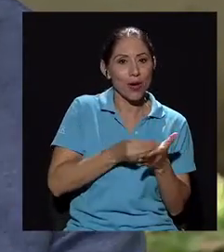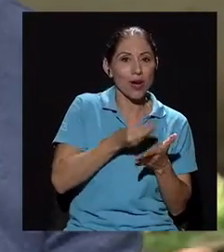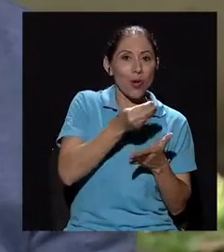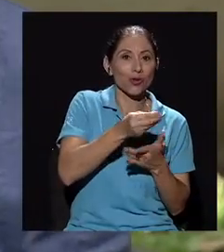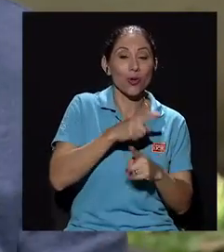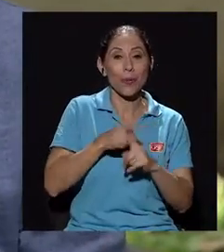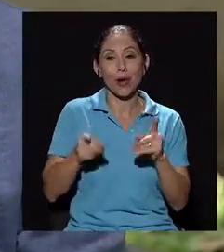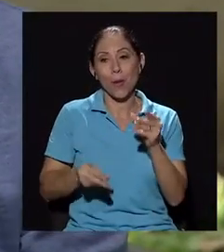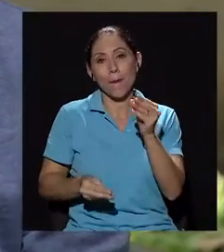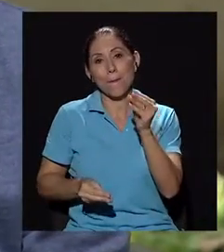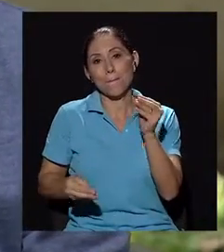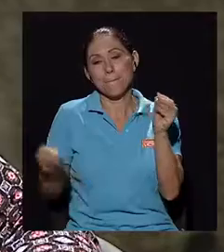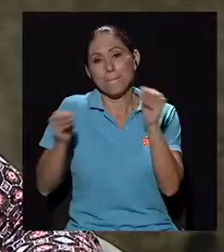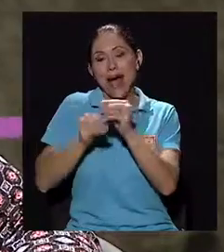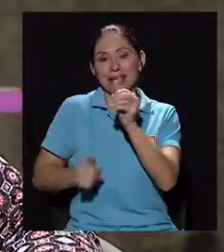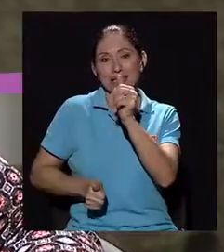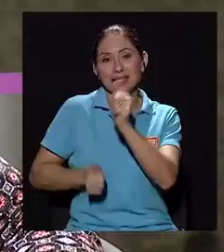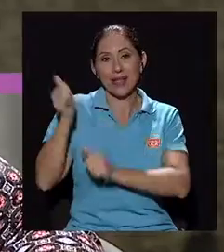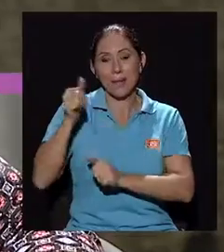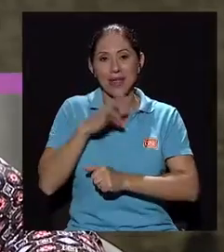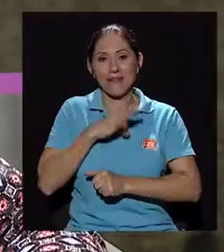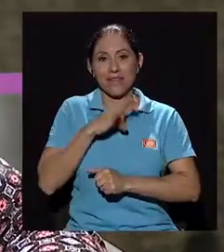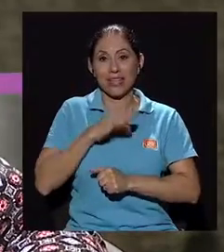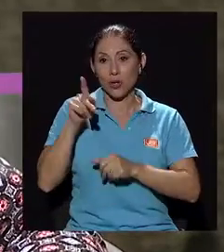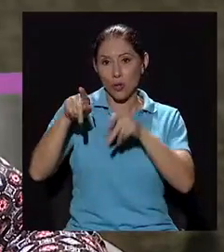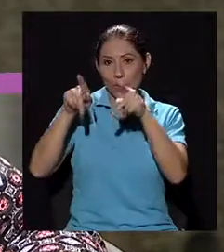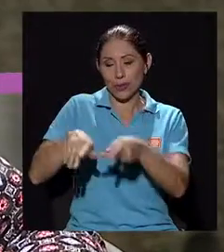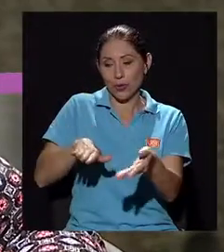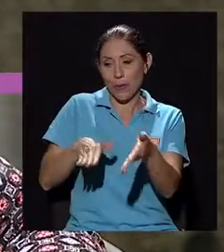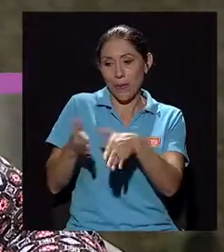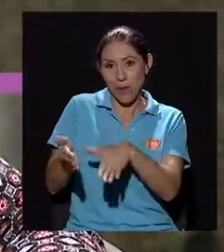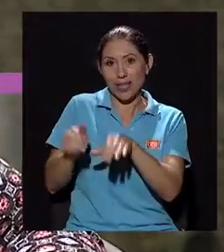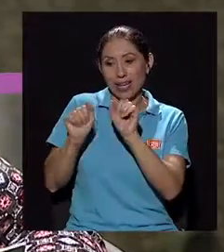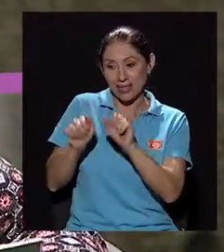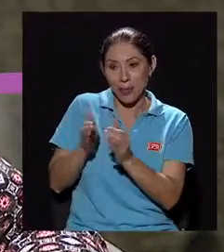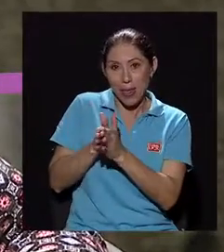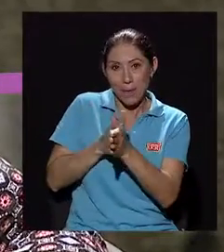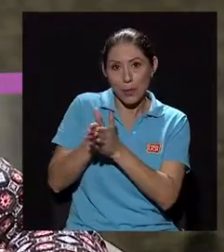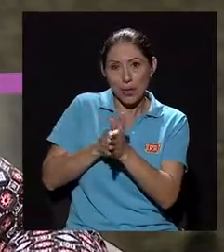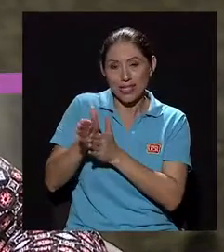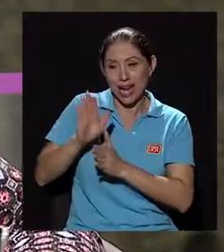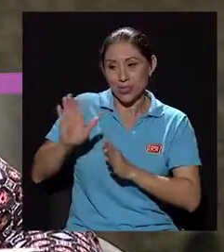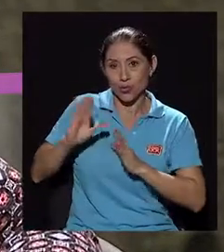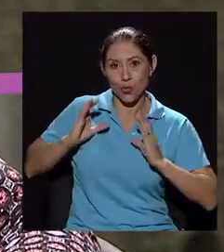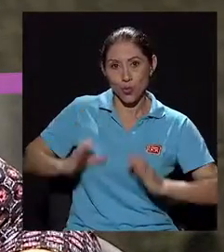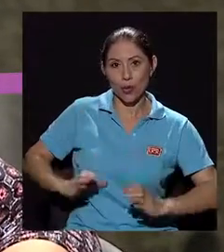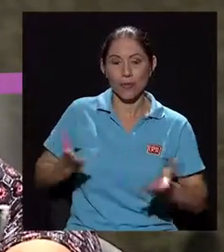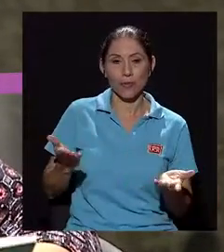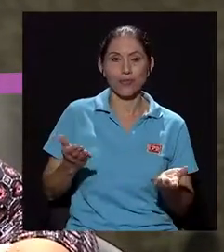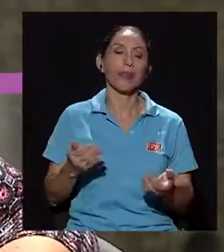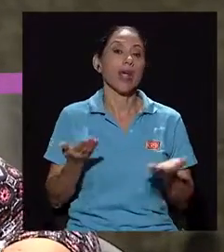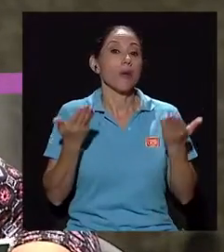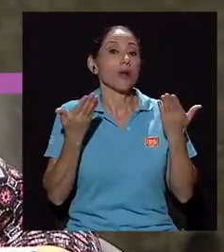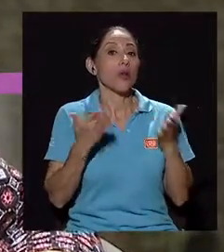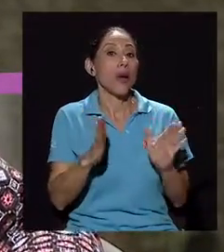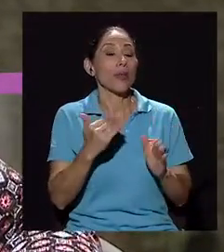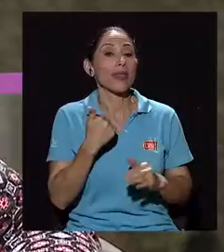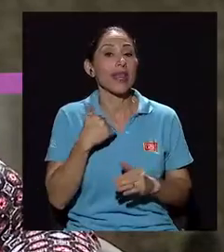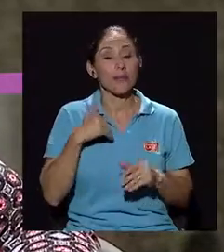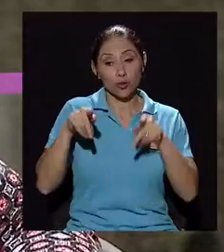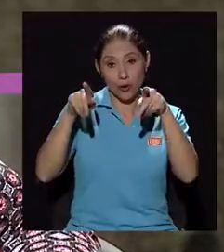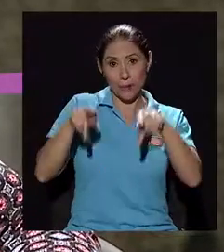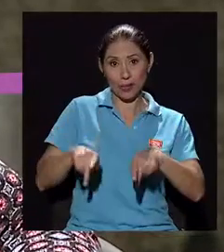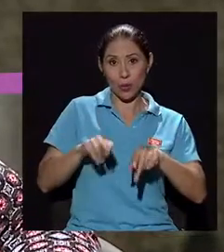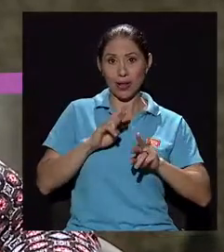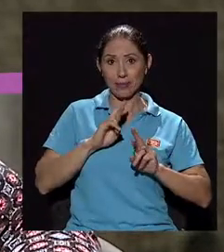en un donante cadavérico. Cuando tenemos un donante, porque es que eso siempre es como una pregunta que nos hacemos, cuando